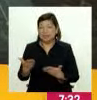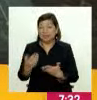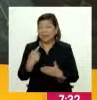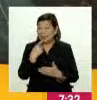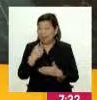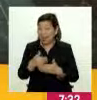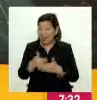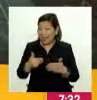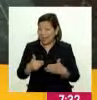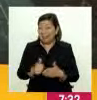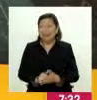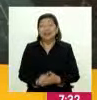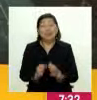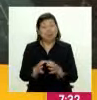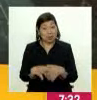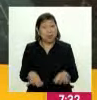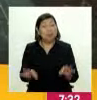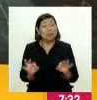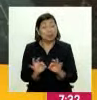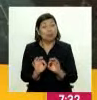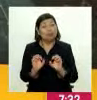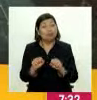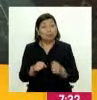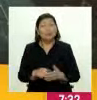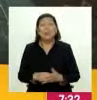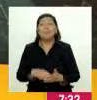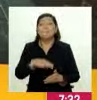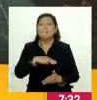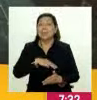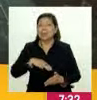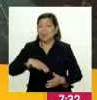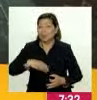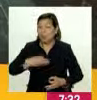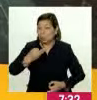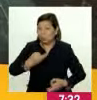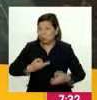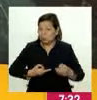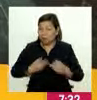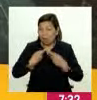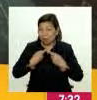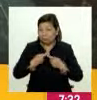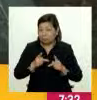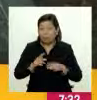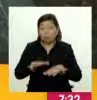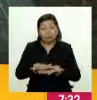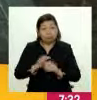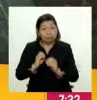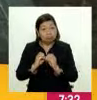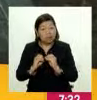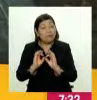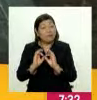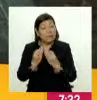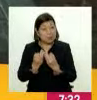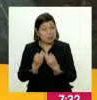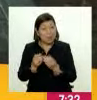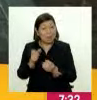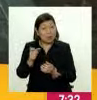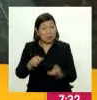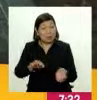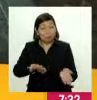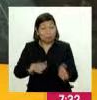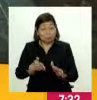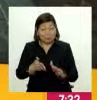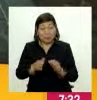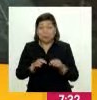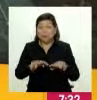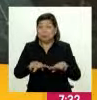adelantaba, ¿no?, este importante anuncio, ¿no? El Ministerio de Justicia anuncia reparaciones para familiares de personas fallecidas en las